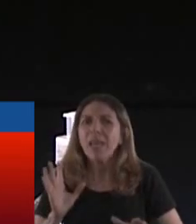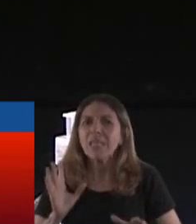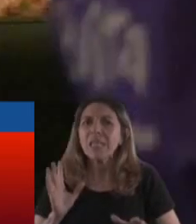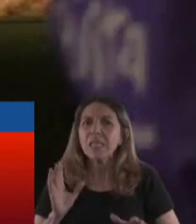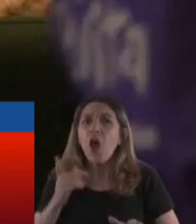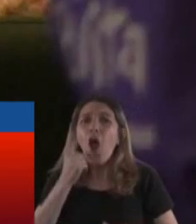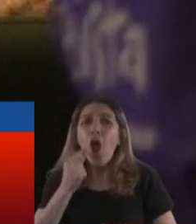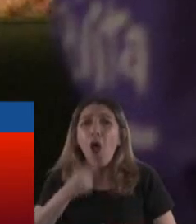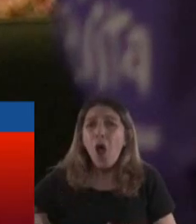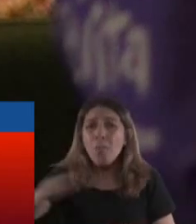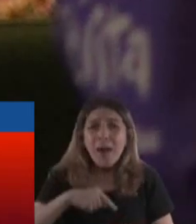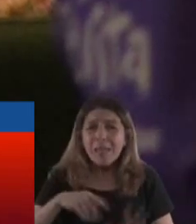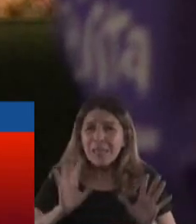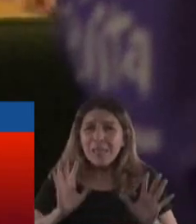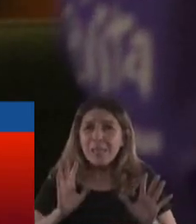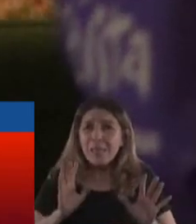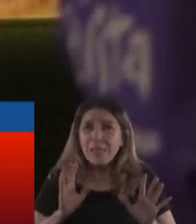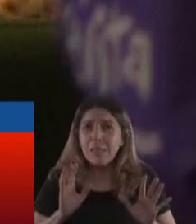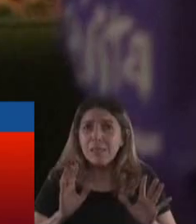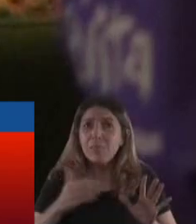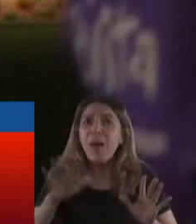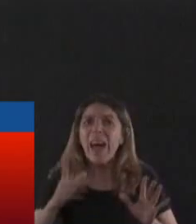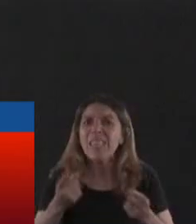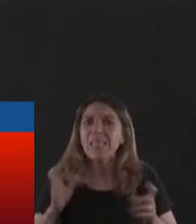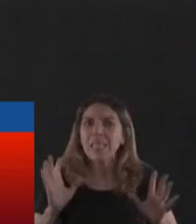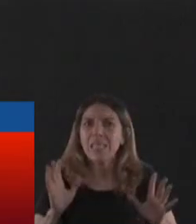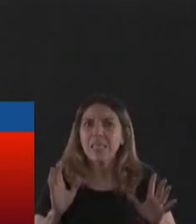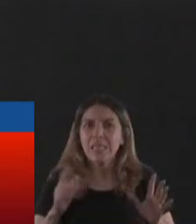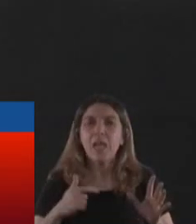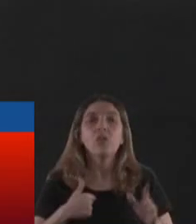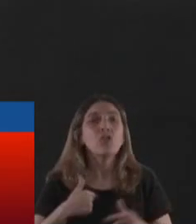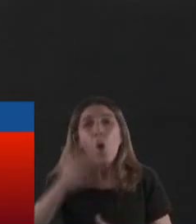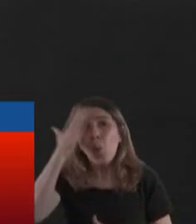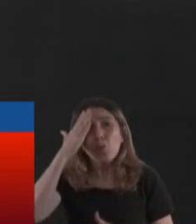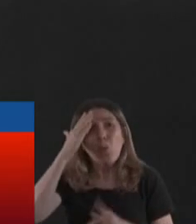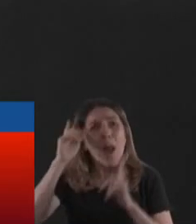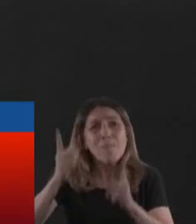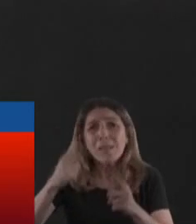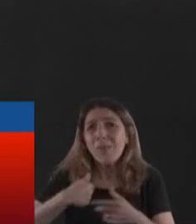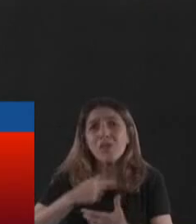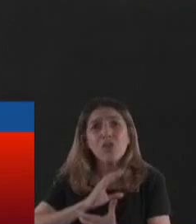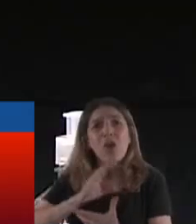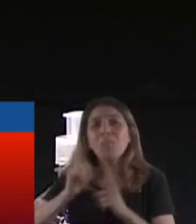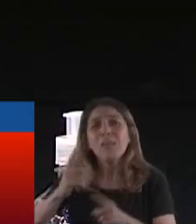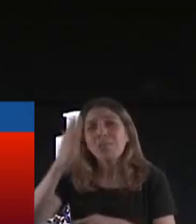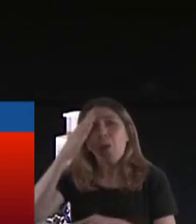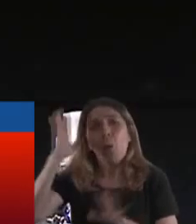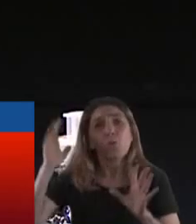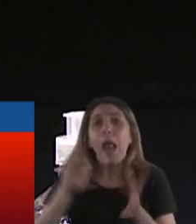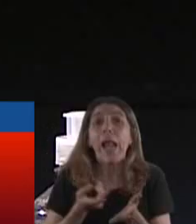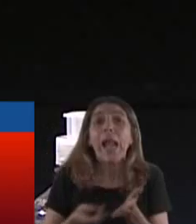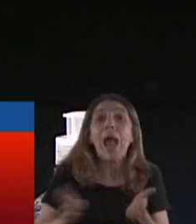más resisten. Miren, yo vengo de esa misma cultura, vuelvo a repetir.